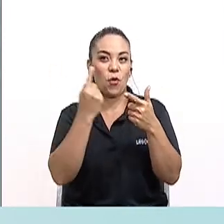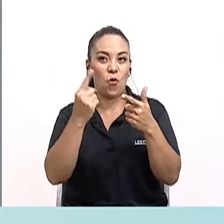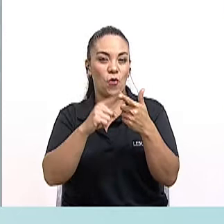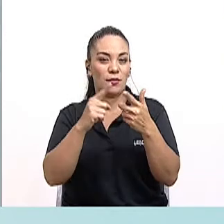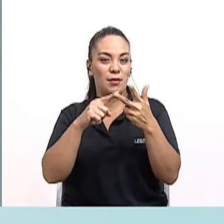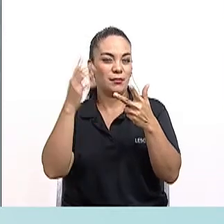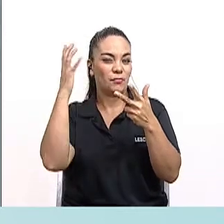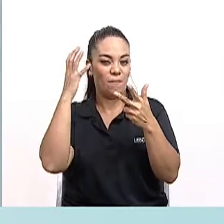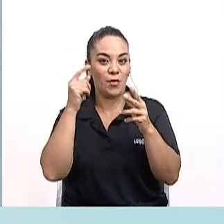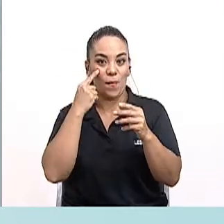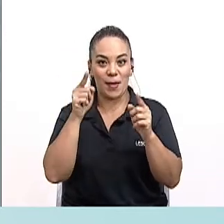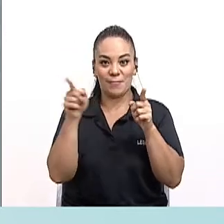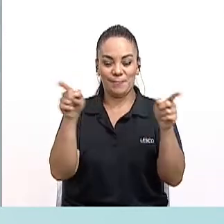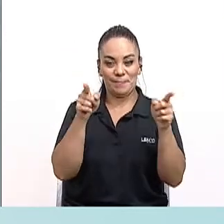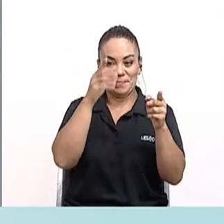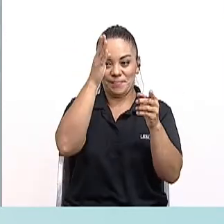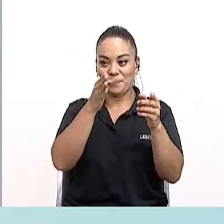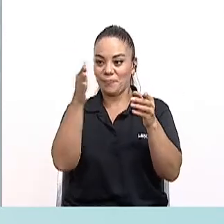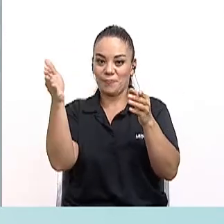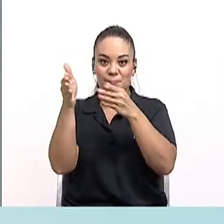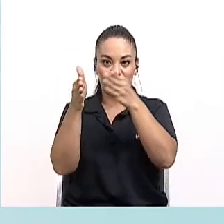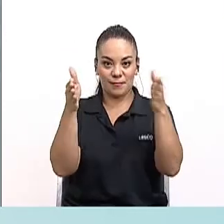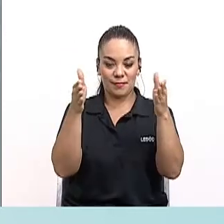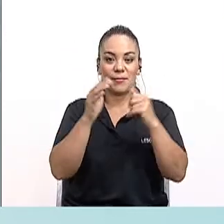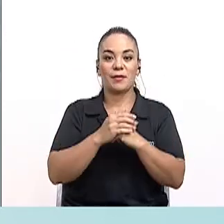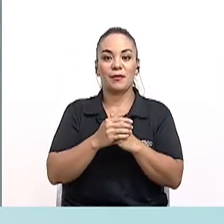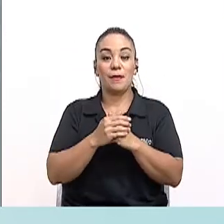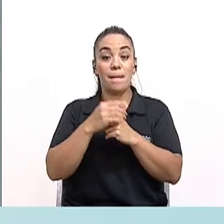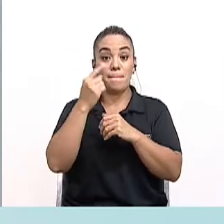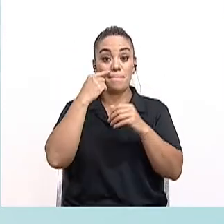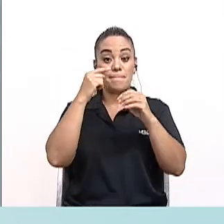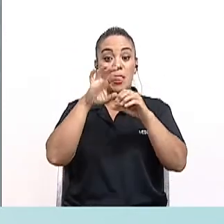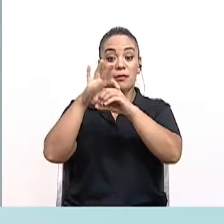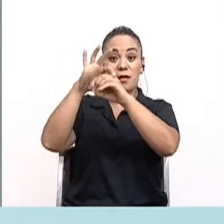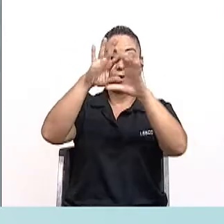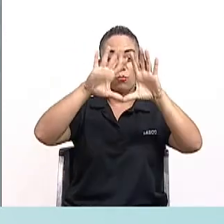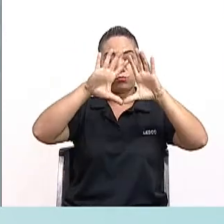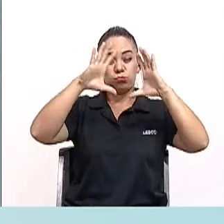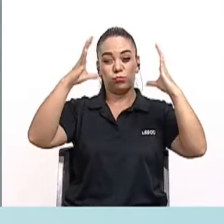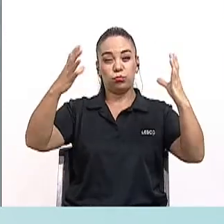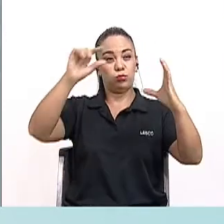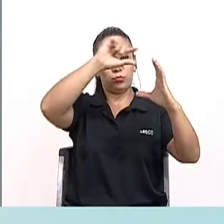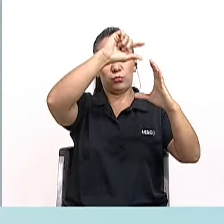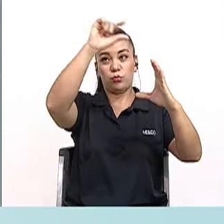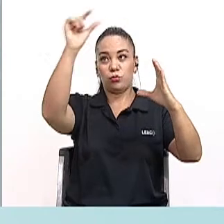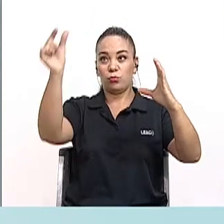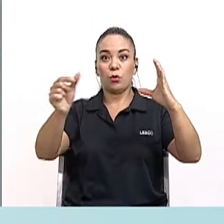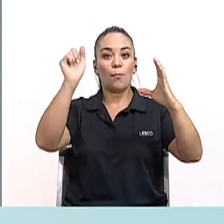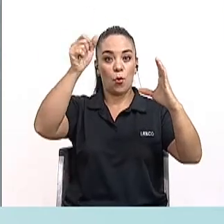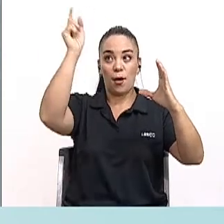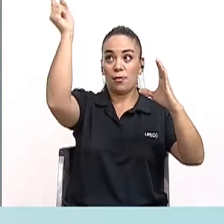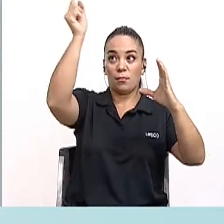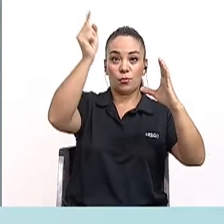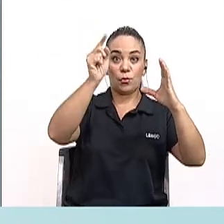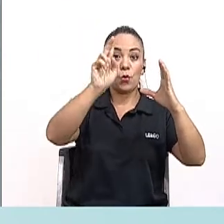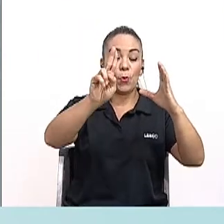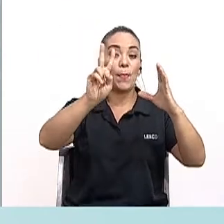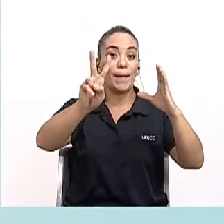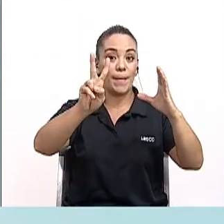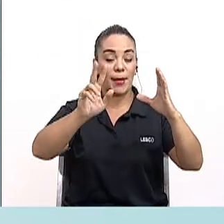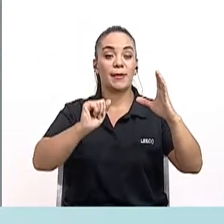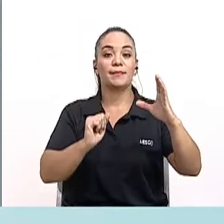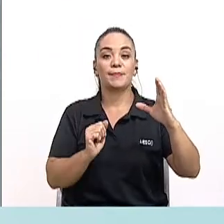observemos que a través de la atmósfera puede pasar un poquito de radiación ultravioleta, además de la luz